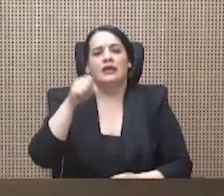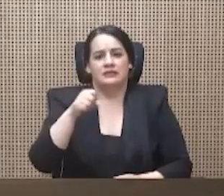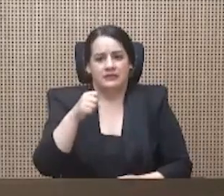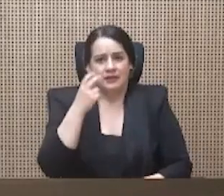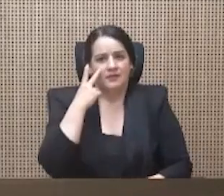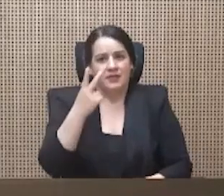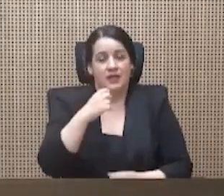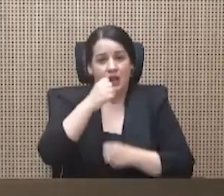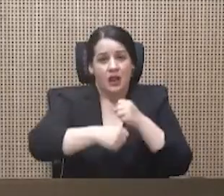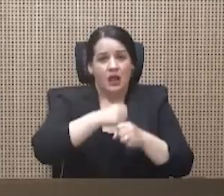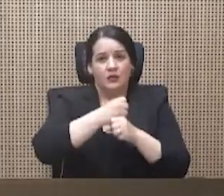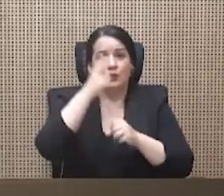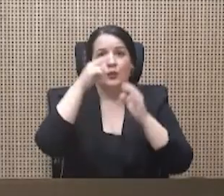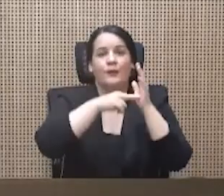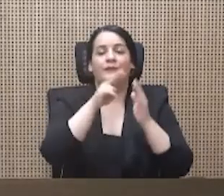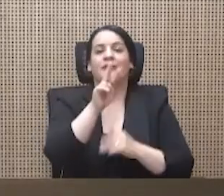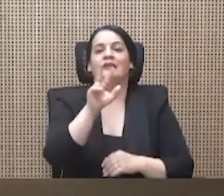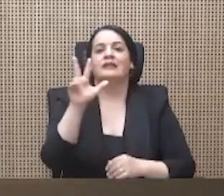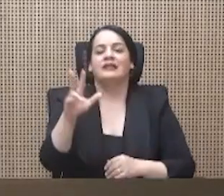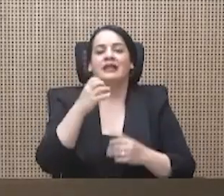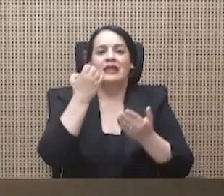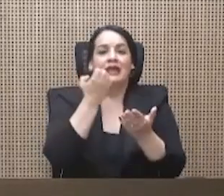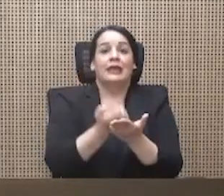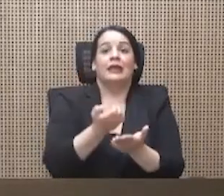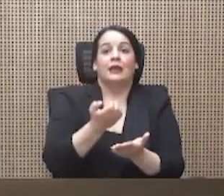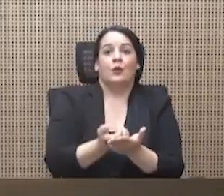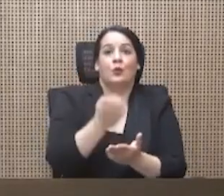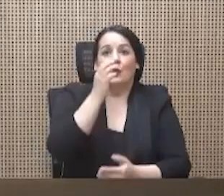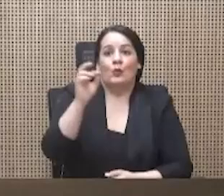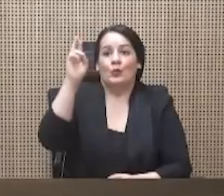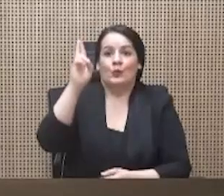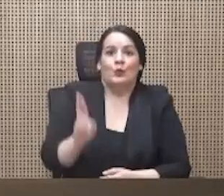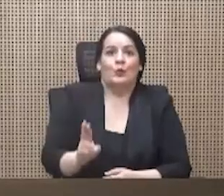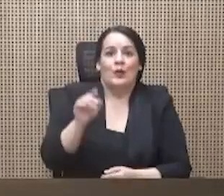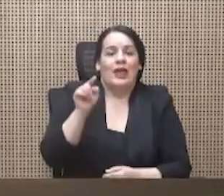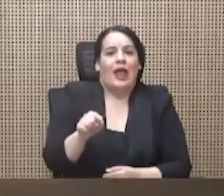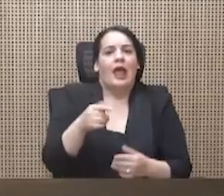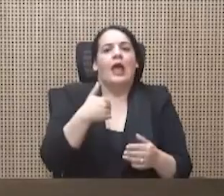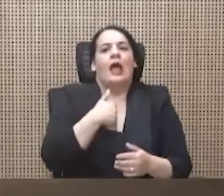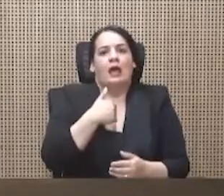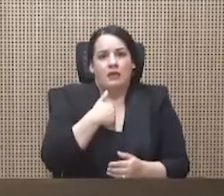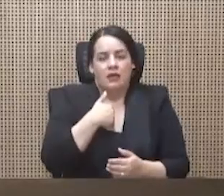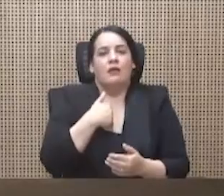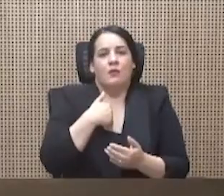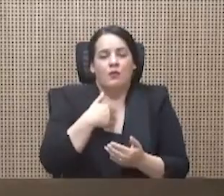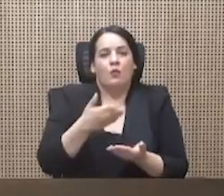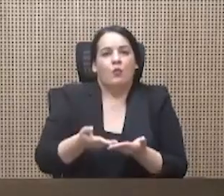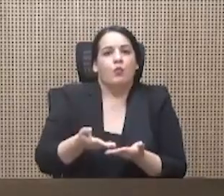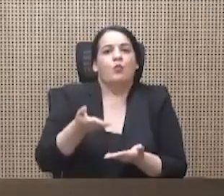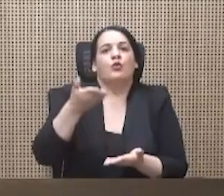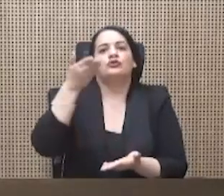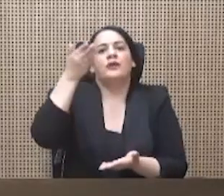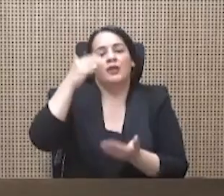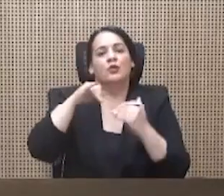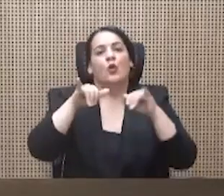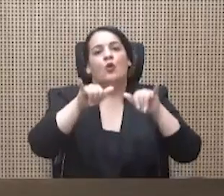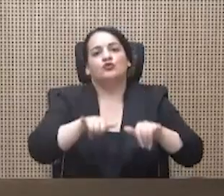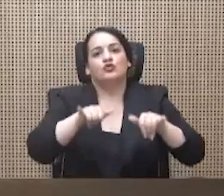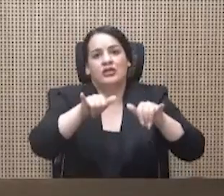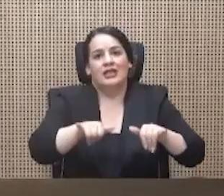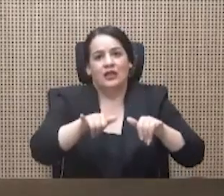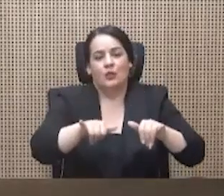año 2023 la economía costarricense estuvo marcada por un crecimiento sostenido en